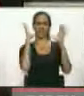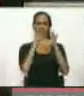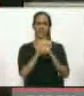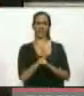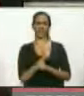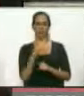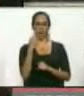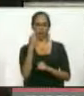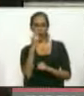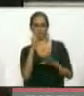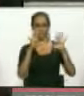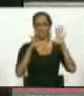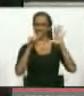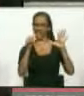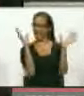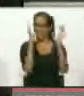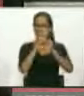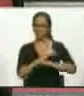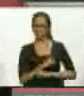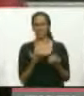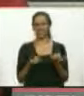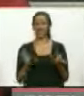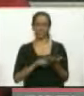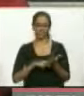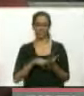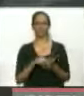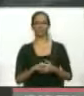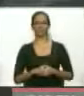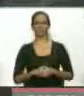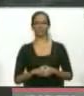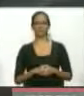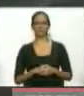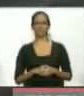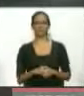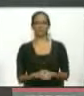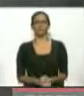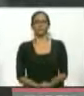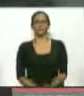11 y 16 de la noche ya regresamos con más